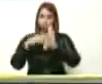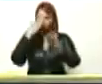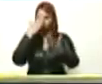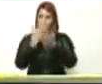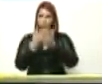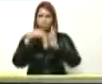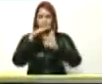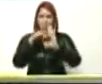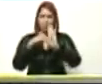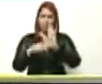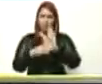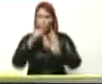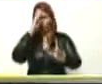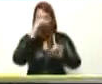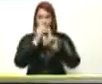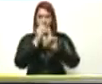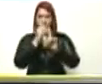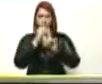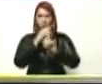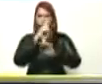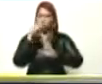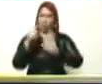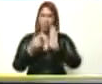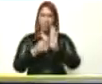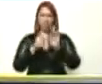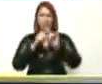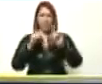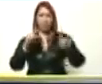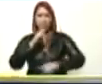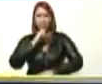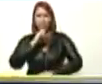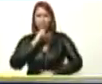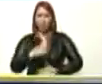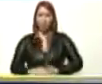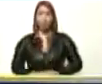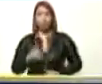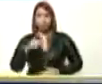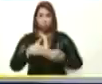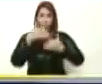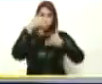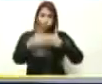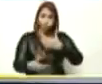totalmente adversas, y condiciones subjetivas, complejas,